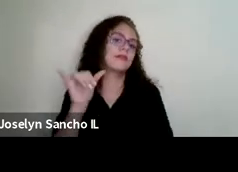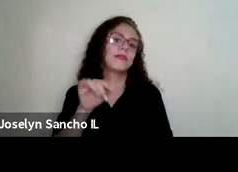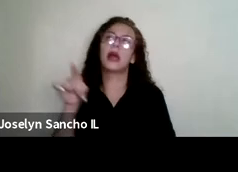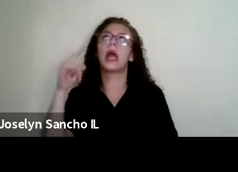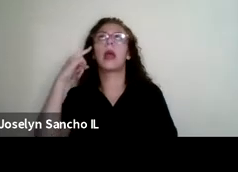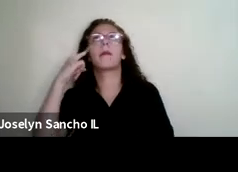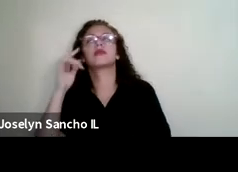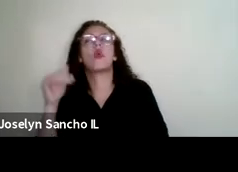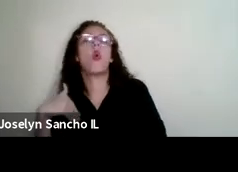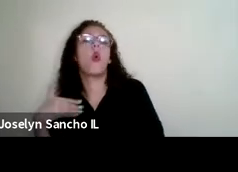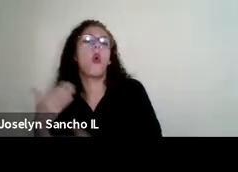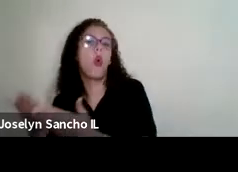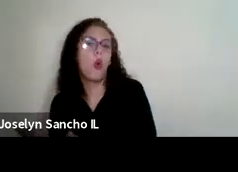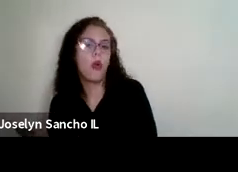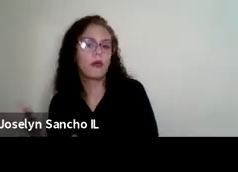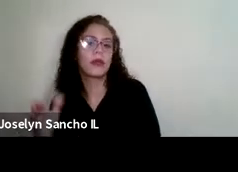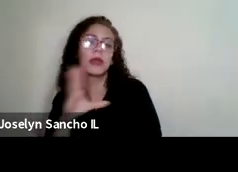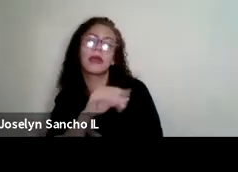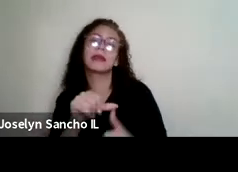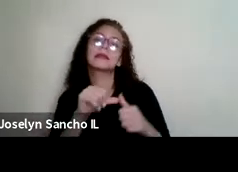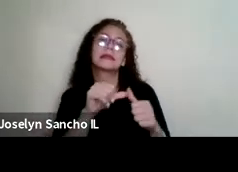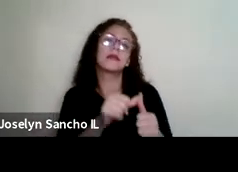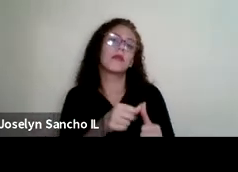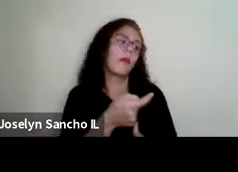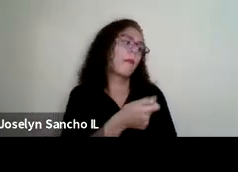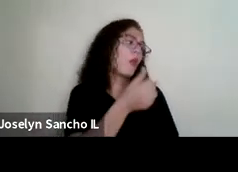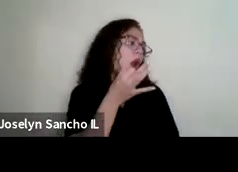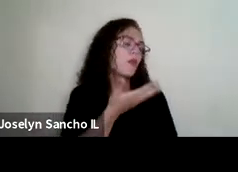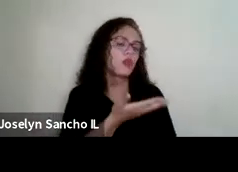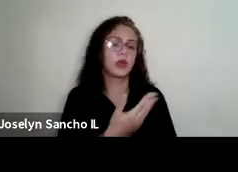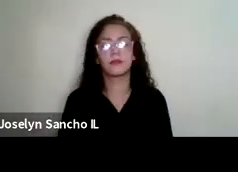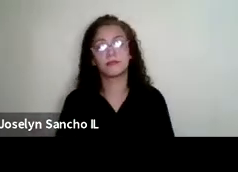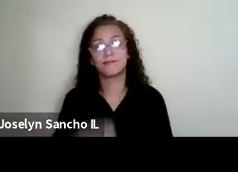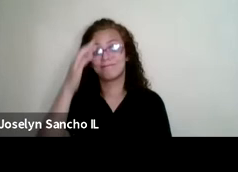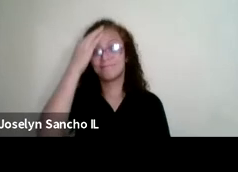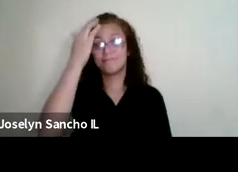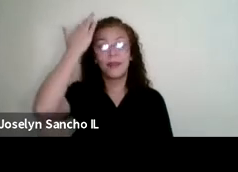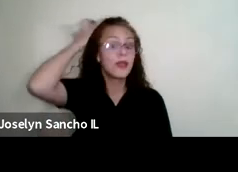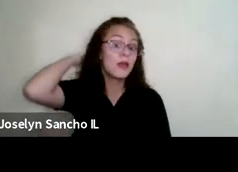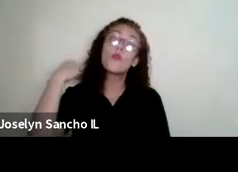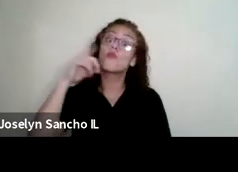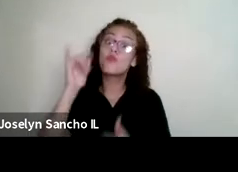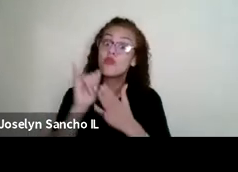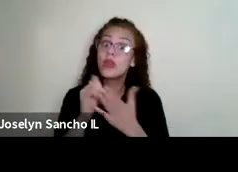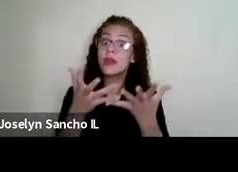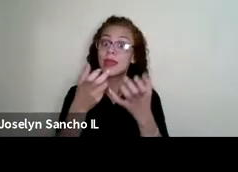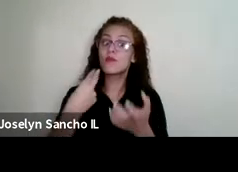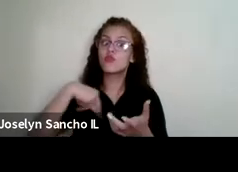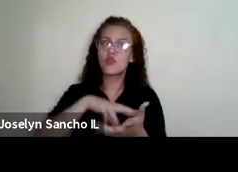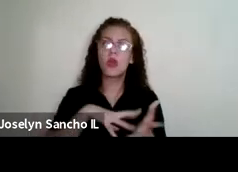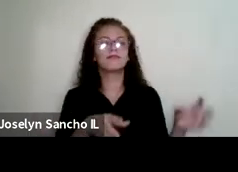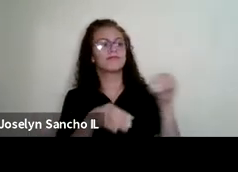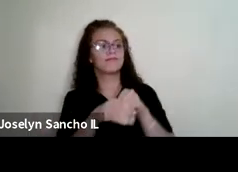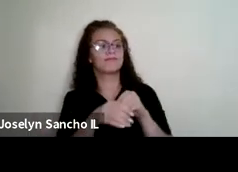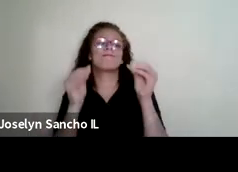pensará como ellos, como los varones, y seguiremos teniendo pocas mujeres. Por eso es que queremos nosotras que haya más mujeres